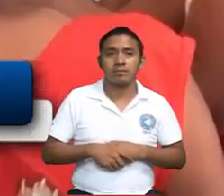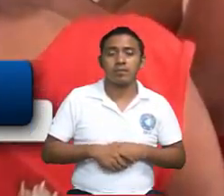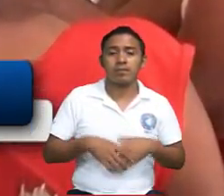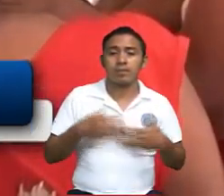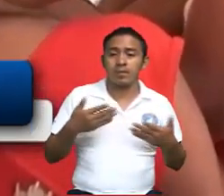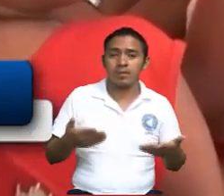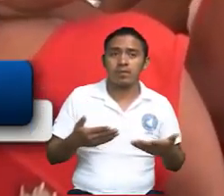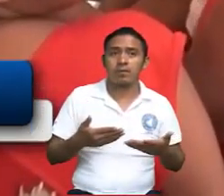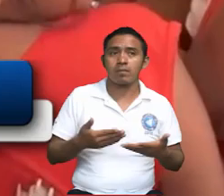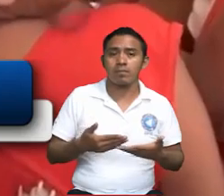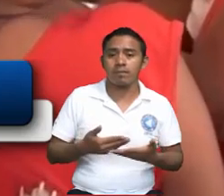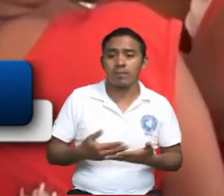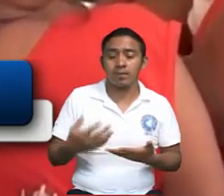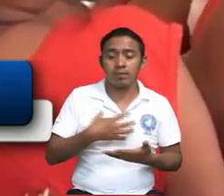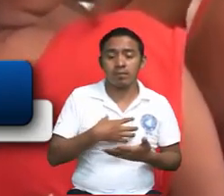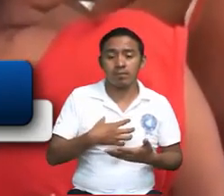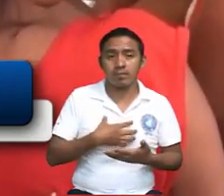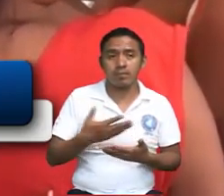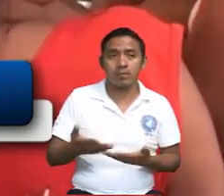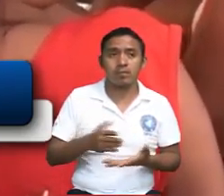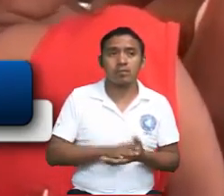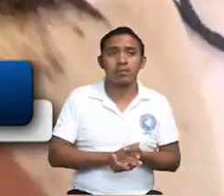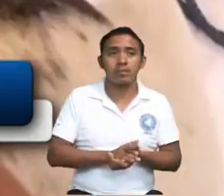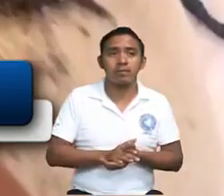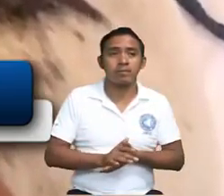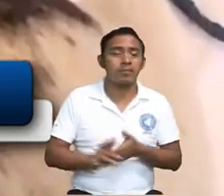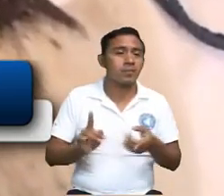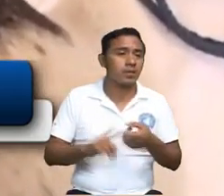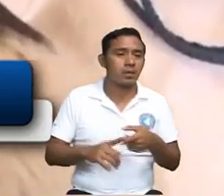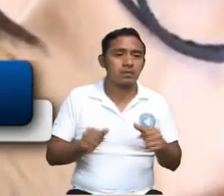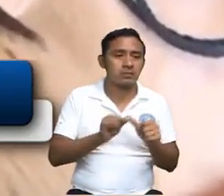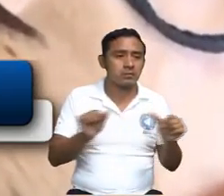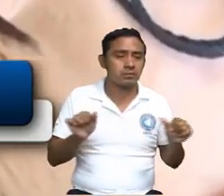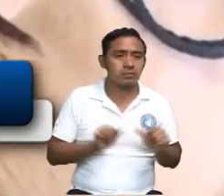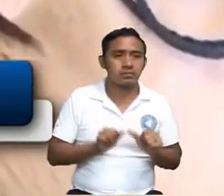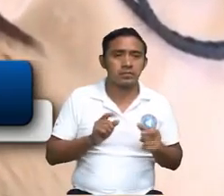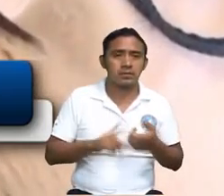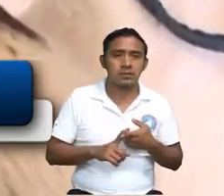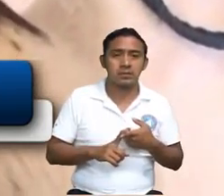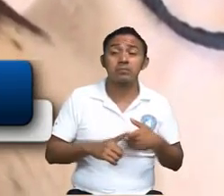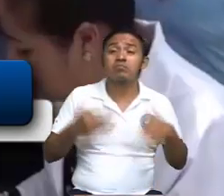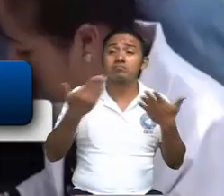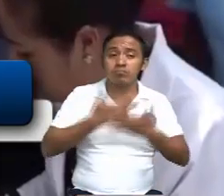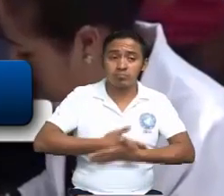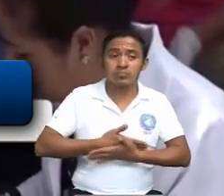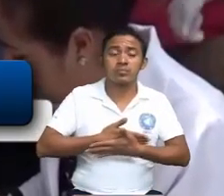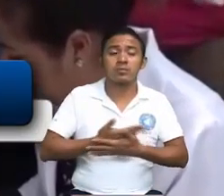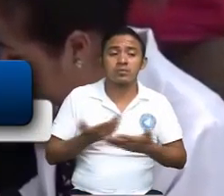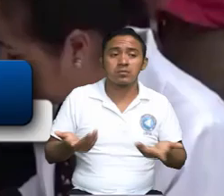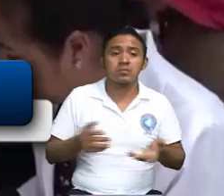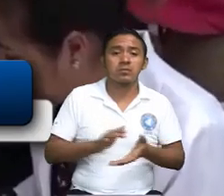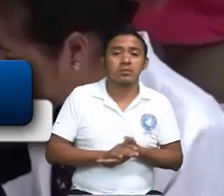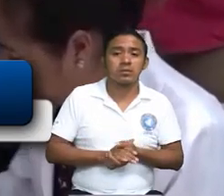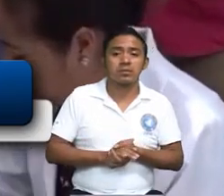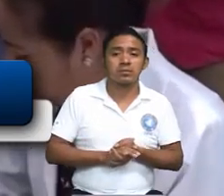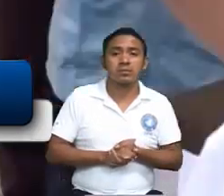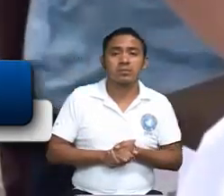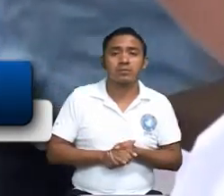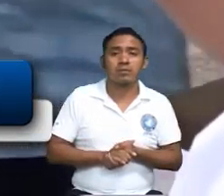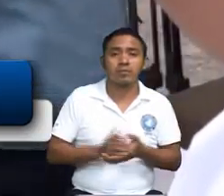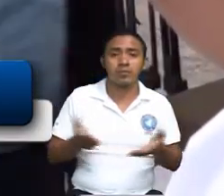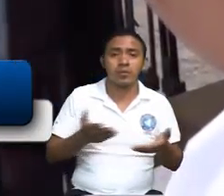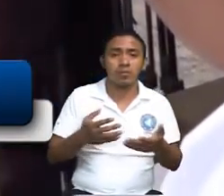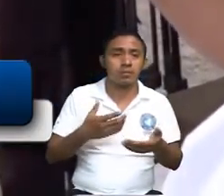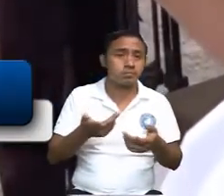el vampiro. Son animales silvestres, ellos andan por la noche, pueden lesionar al ganado y también